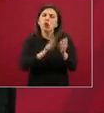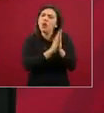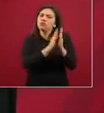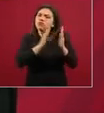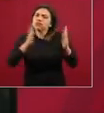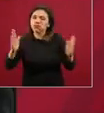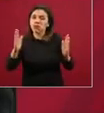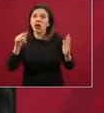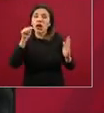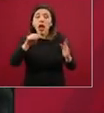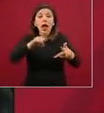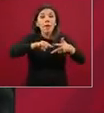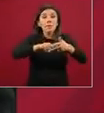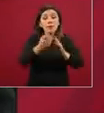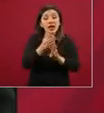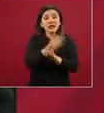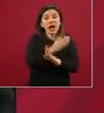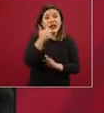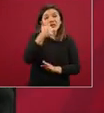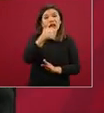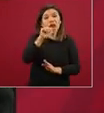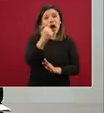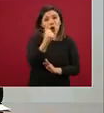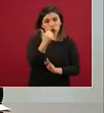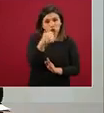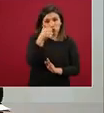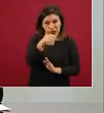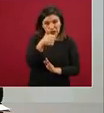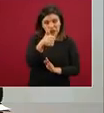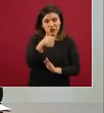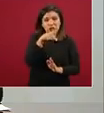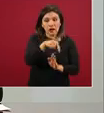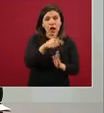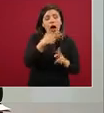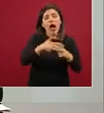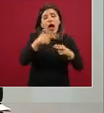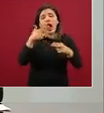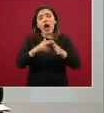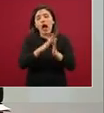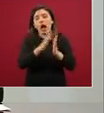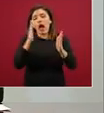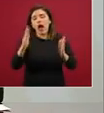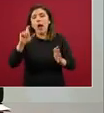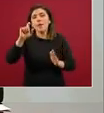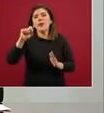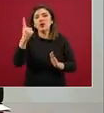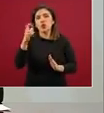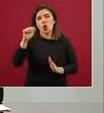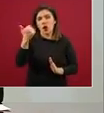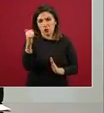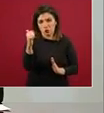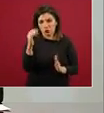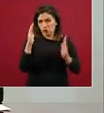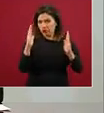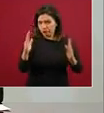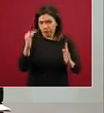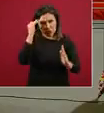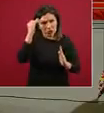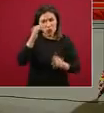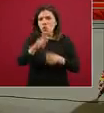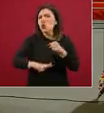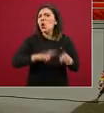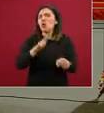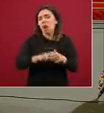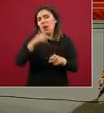digamos, que empezó ya el 6 de agosto y va a concluir el 21 de agosto. Eso es en cuanto